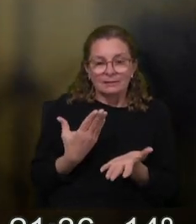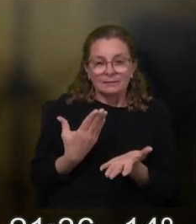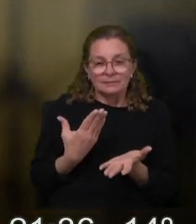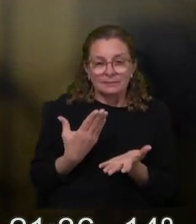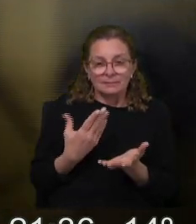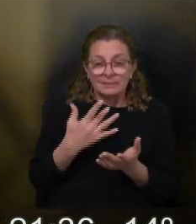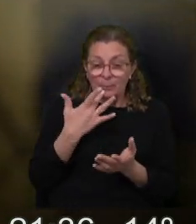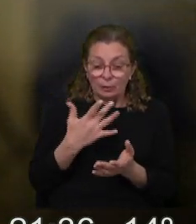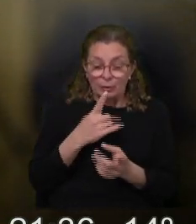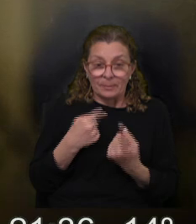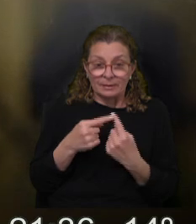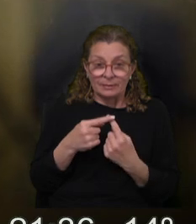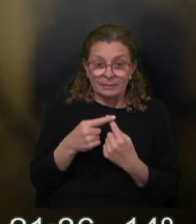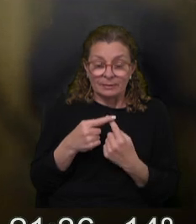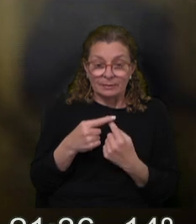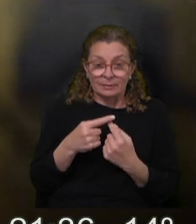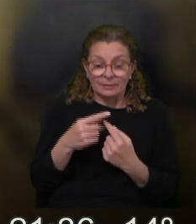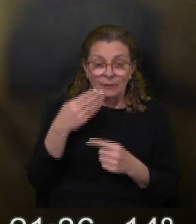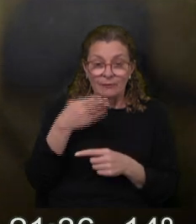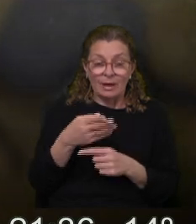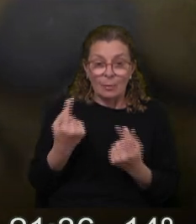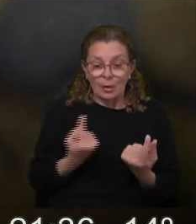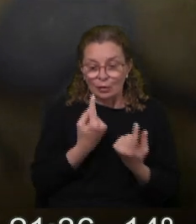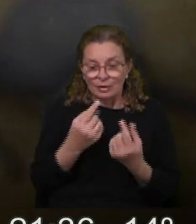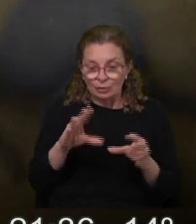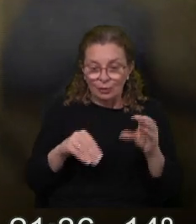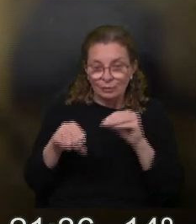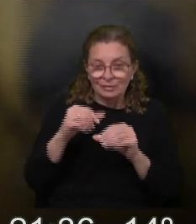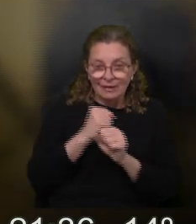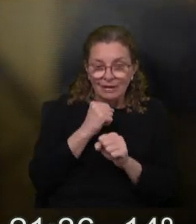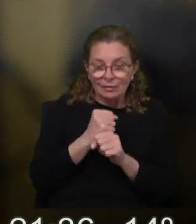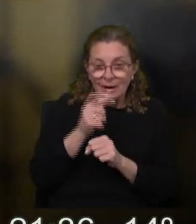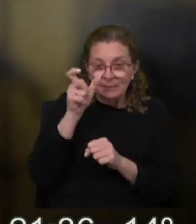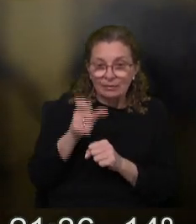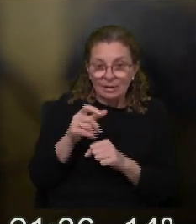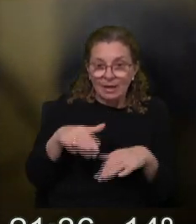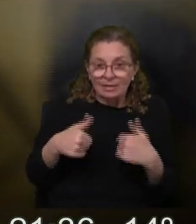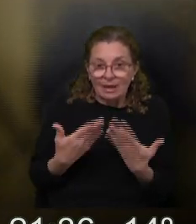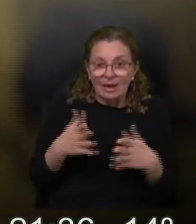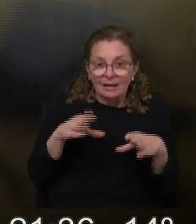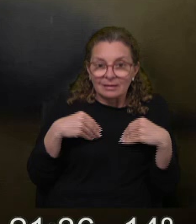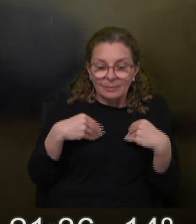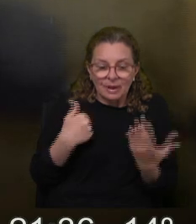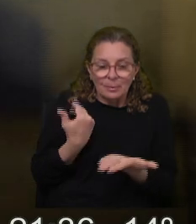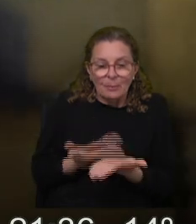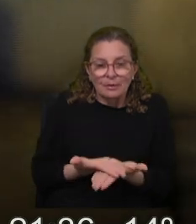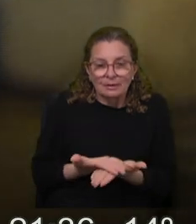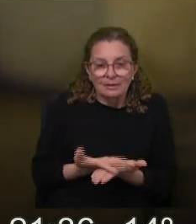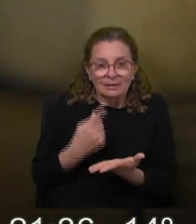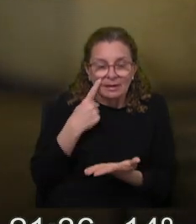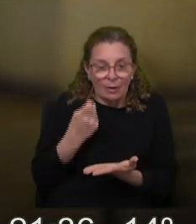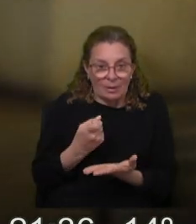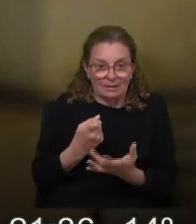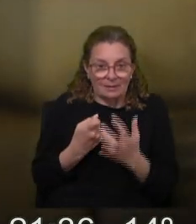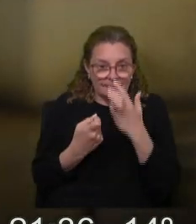es precioso cuando uno va como encontrando un trabajo donde la gente se entrega, acepta, propone y se da cuenta de